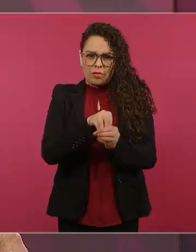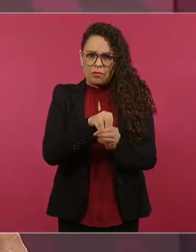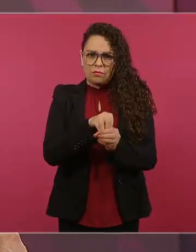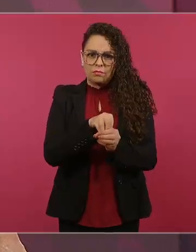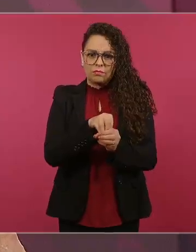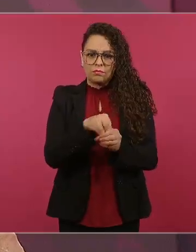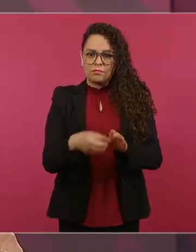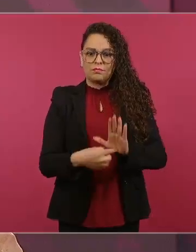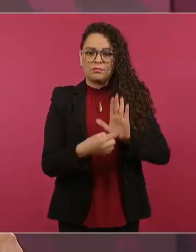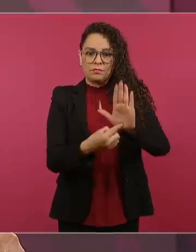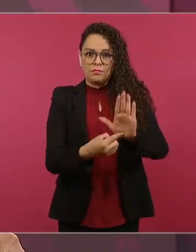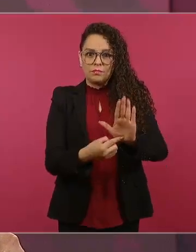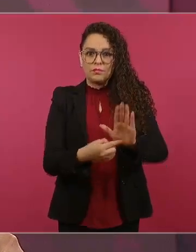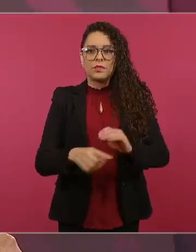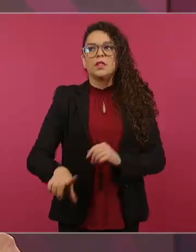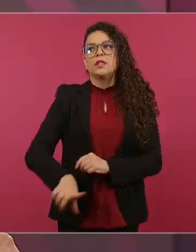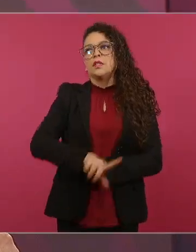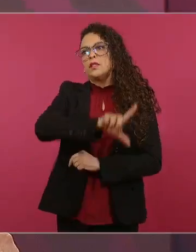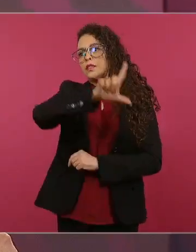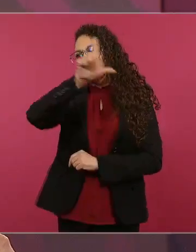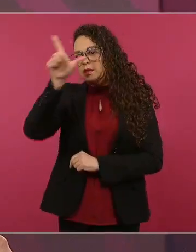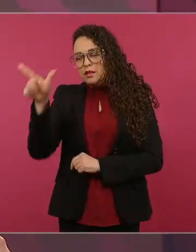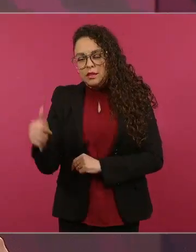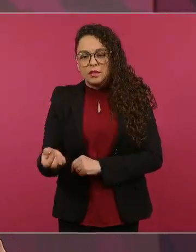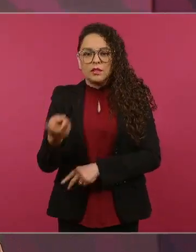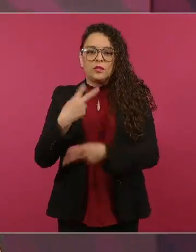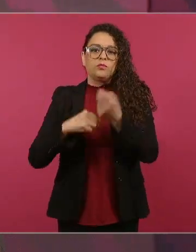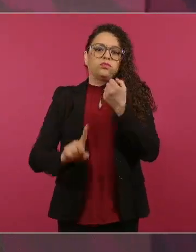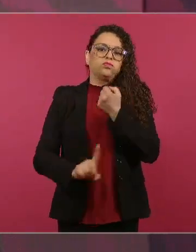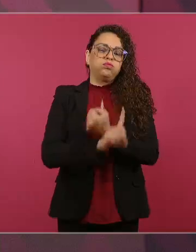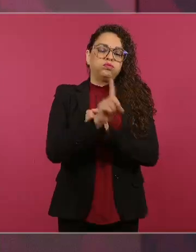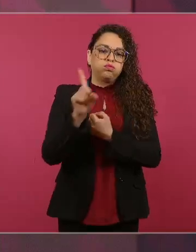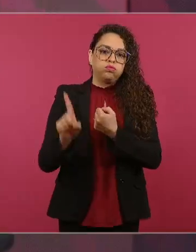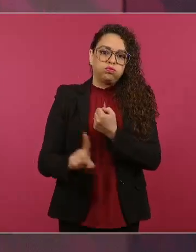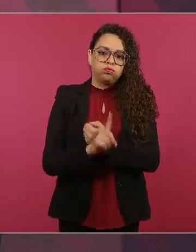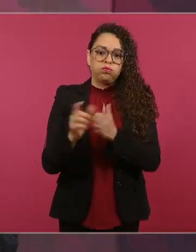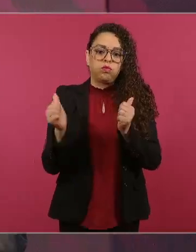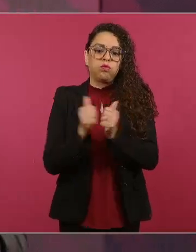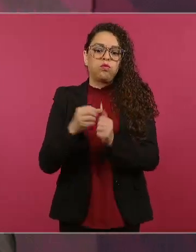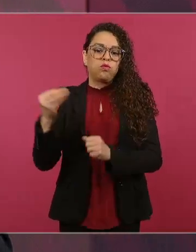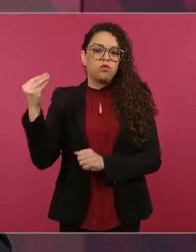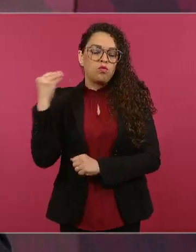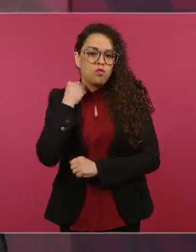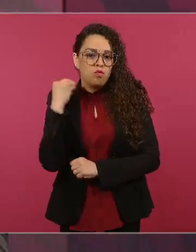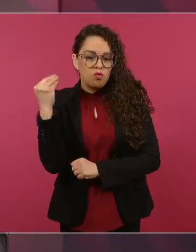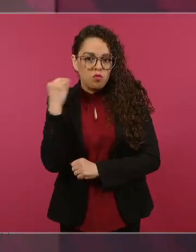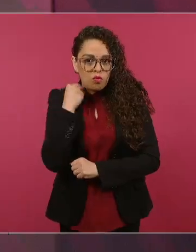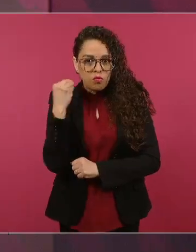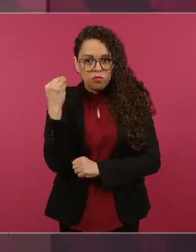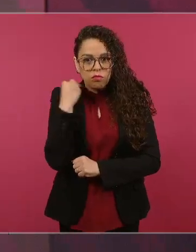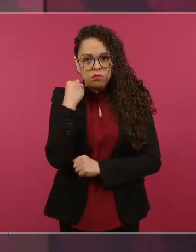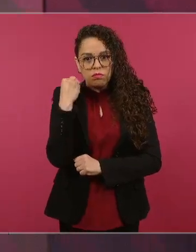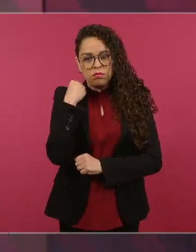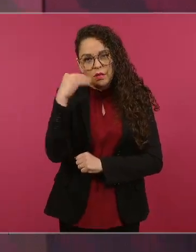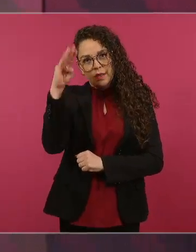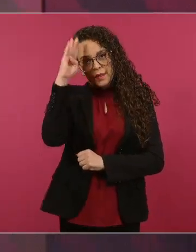Y eso me llevó a otro pleito con los abogados, que son muy ortodoxos